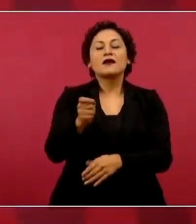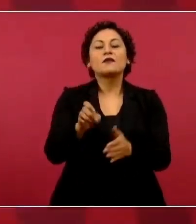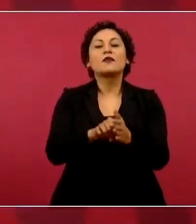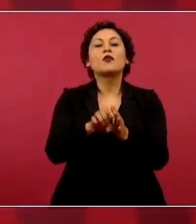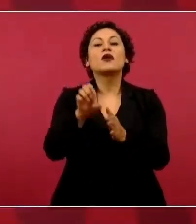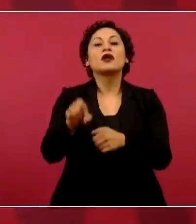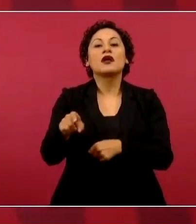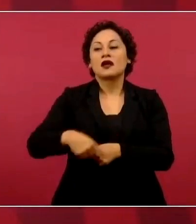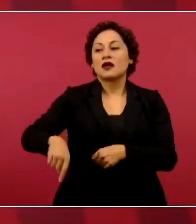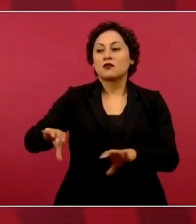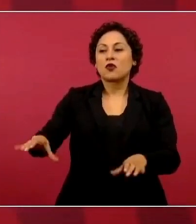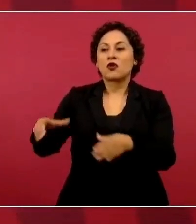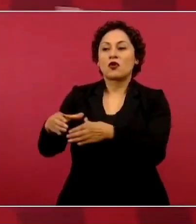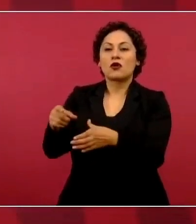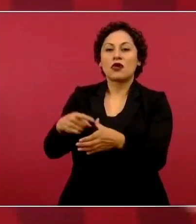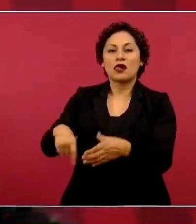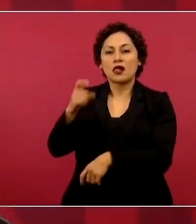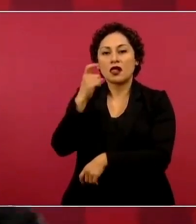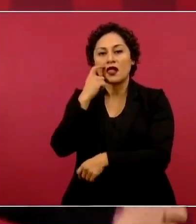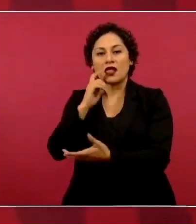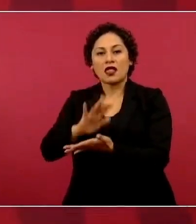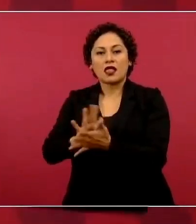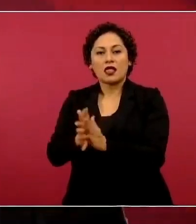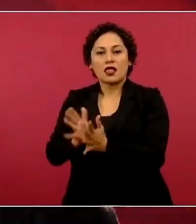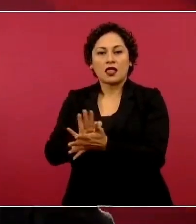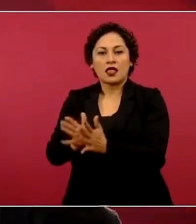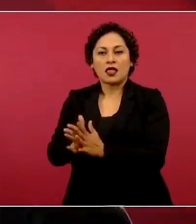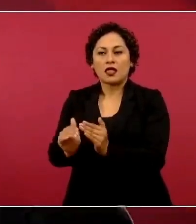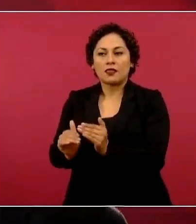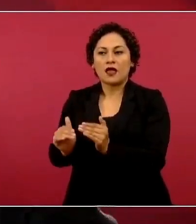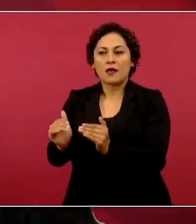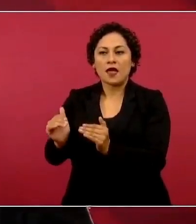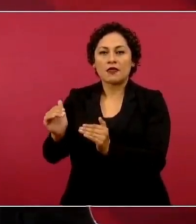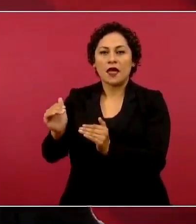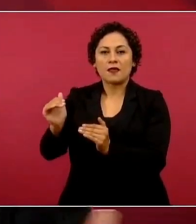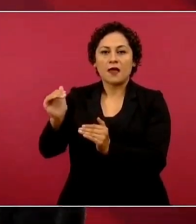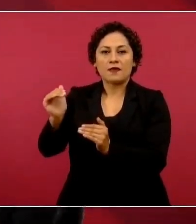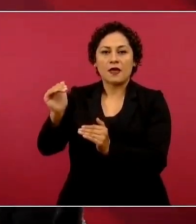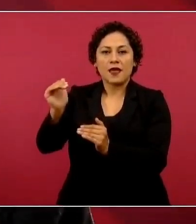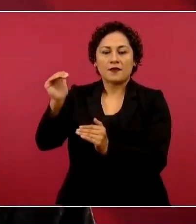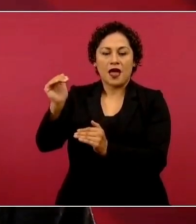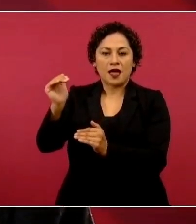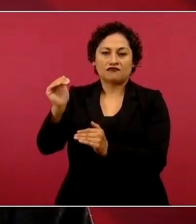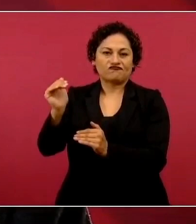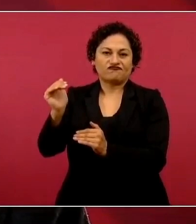oligarquía, si no se tiene una base social.